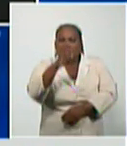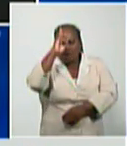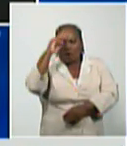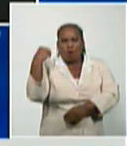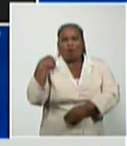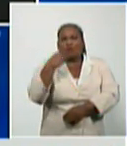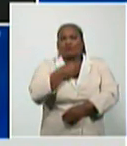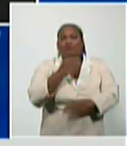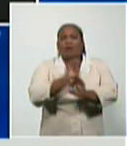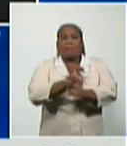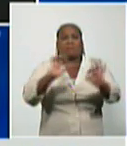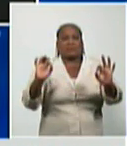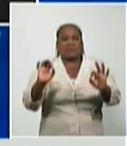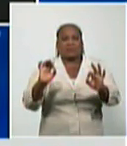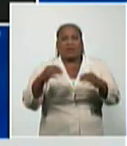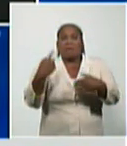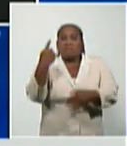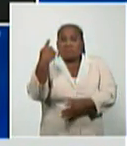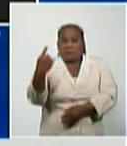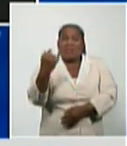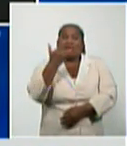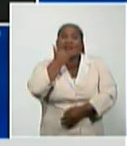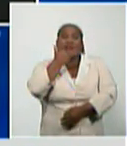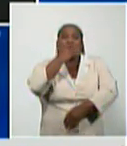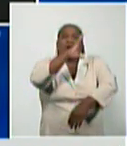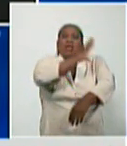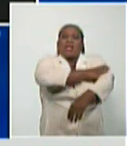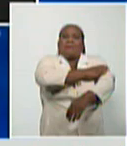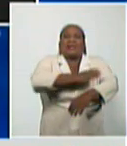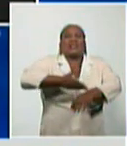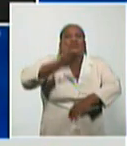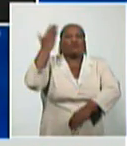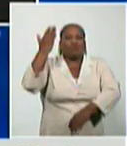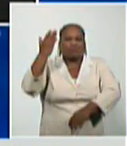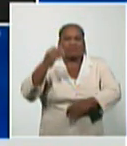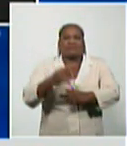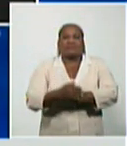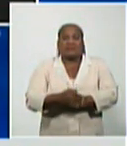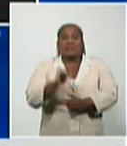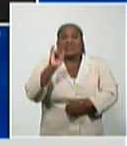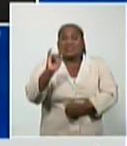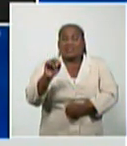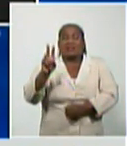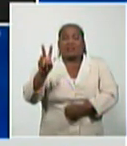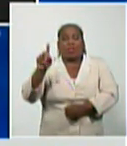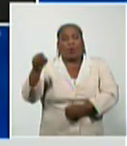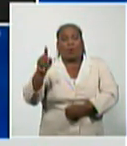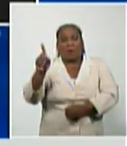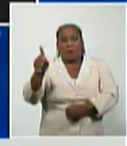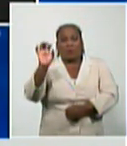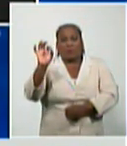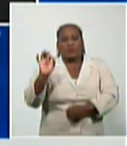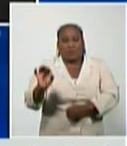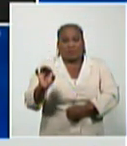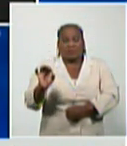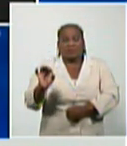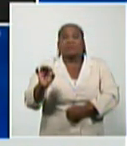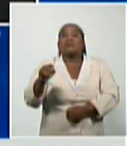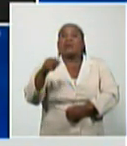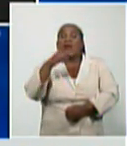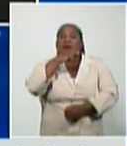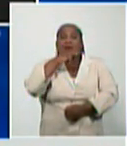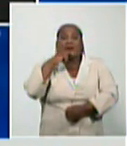primer lugar, la hipertensión arterial, en un 62,1%. La diabetes mellitus, en